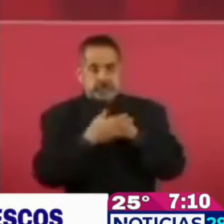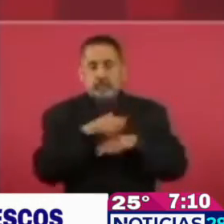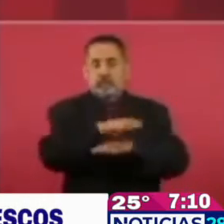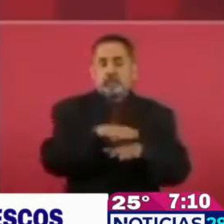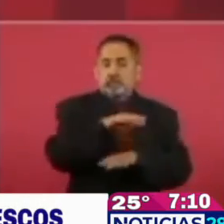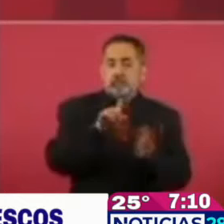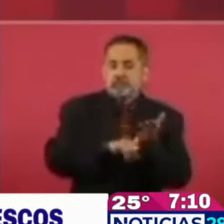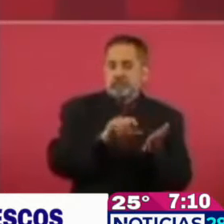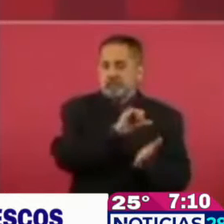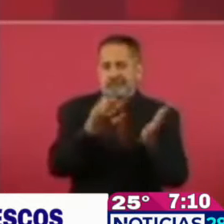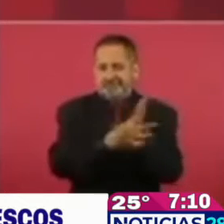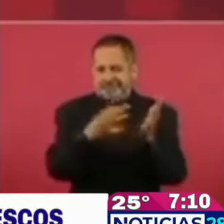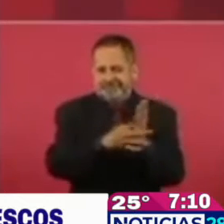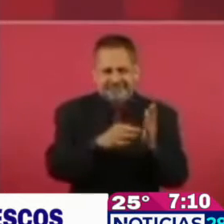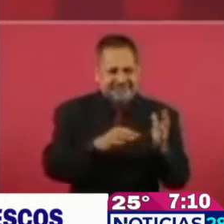acereras,